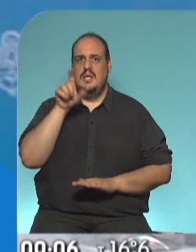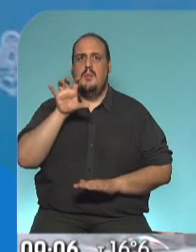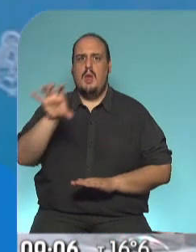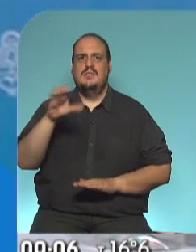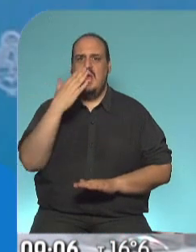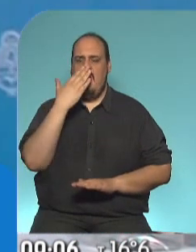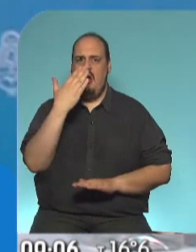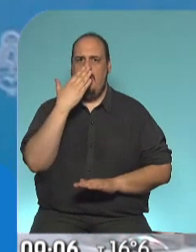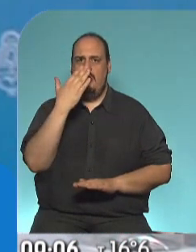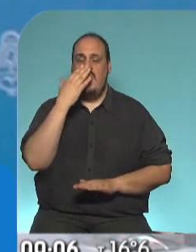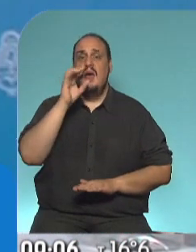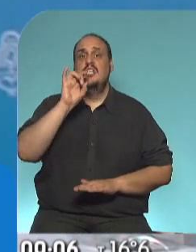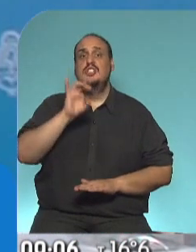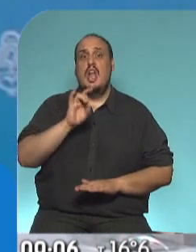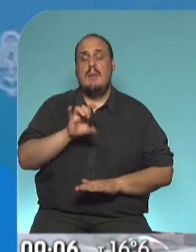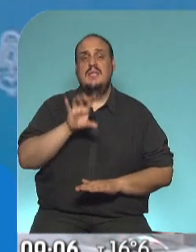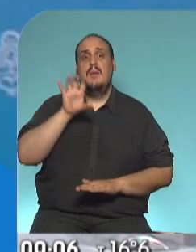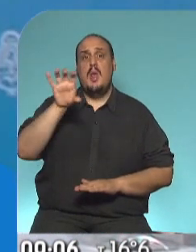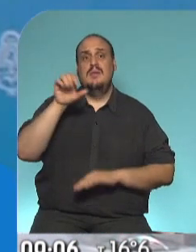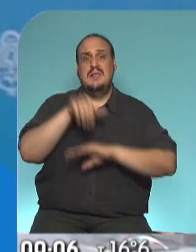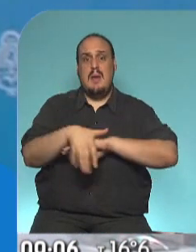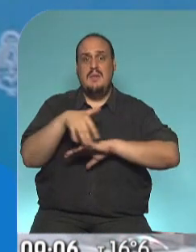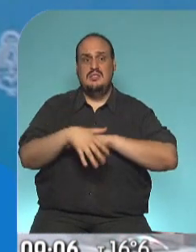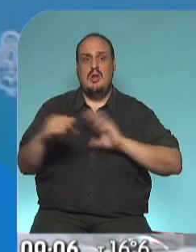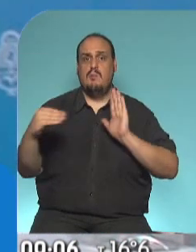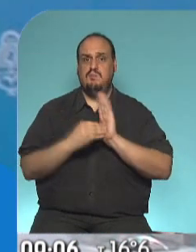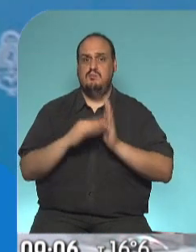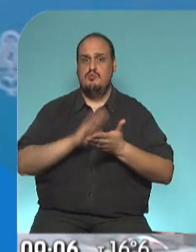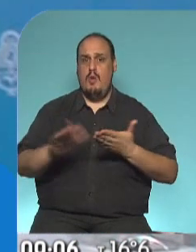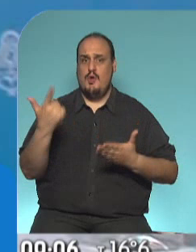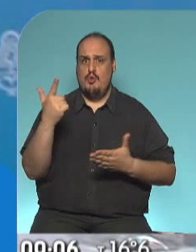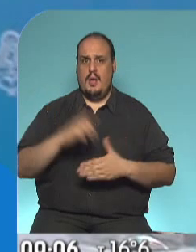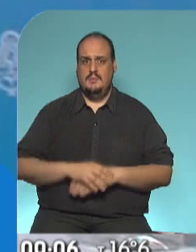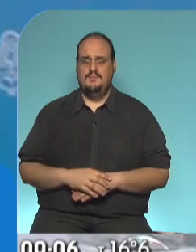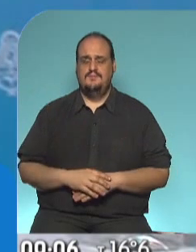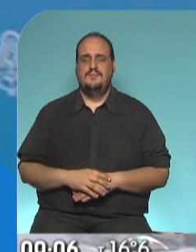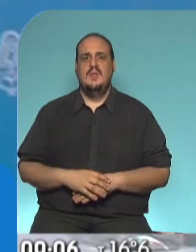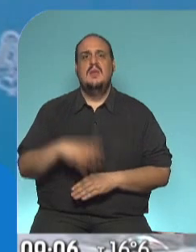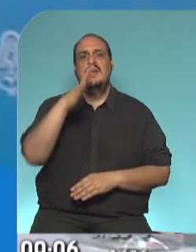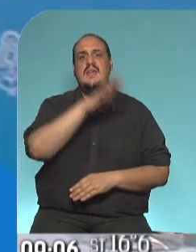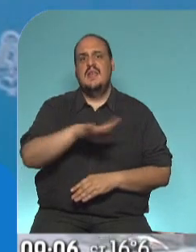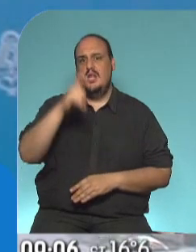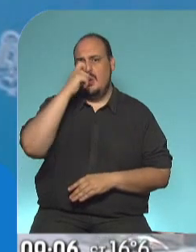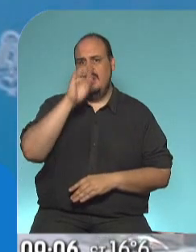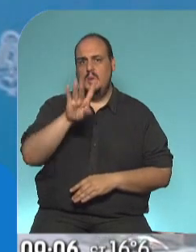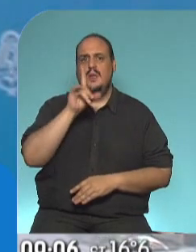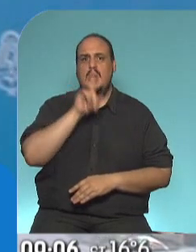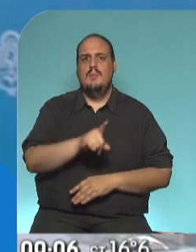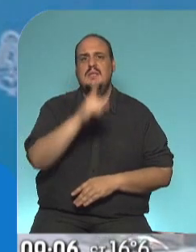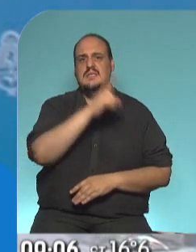provincia de córdoba y solamente la provincia de misiones no ha reportado nuevos casos son 500 24 mil